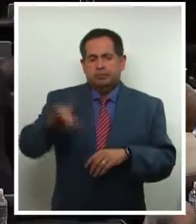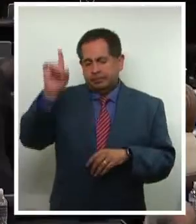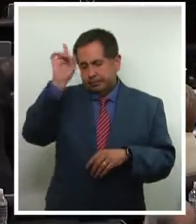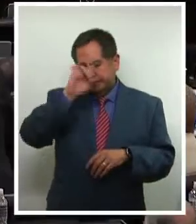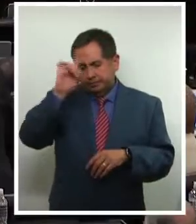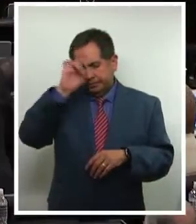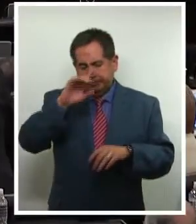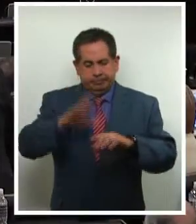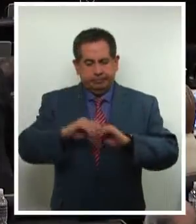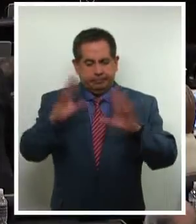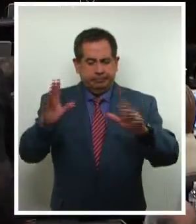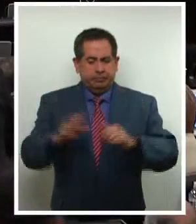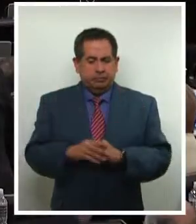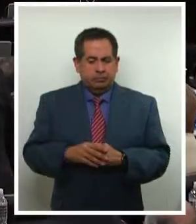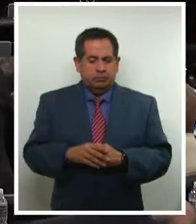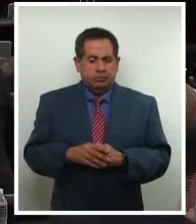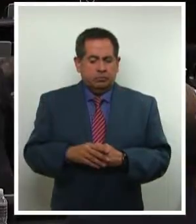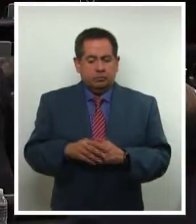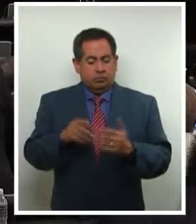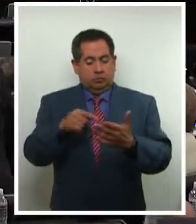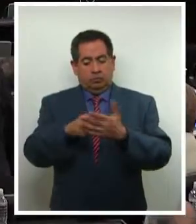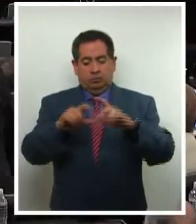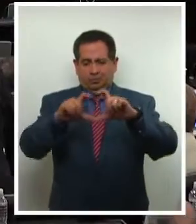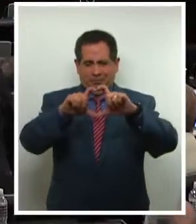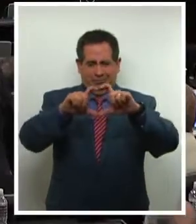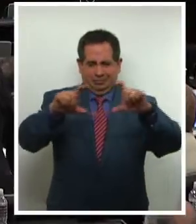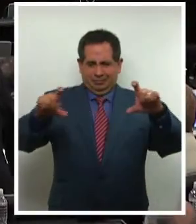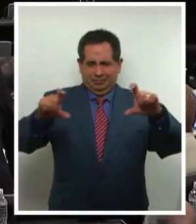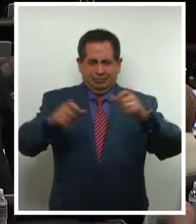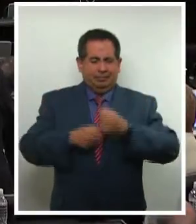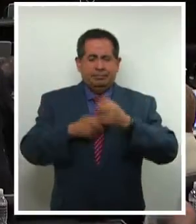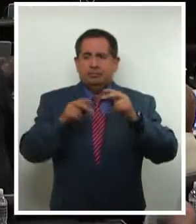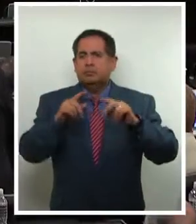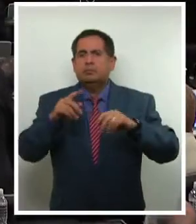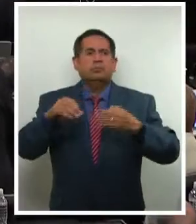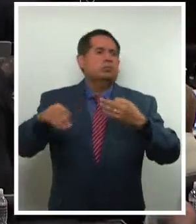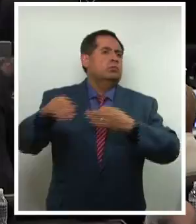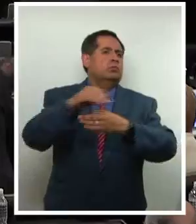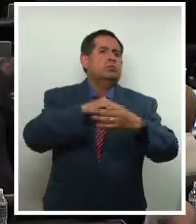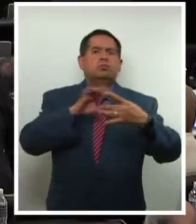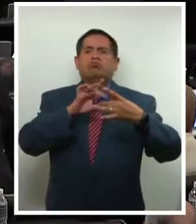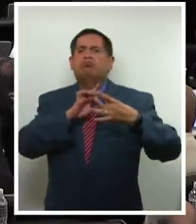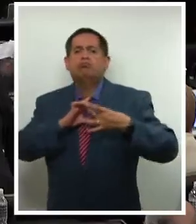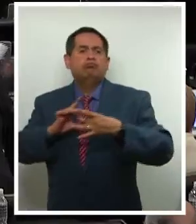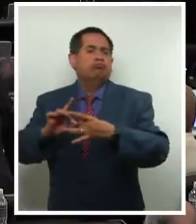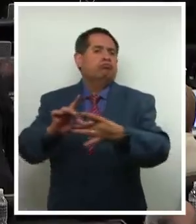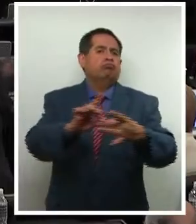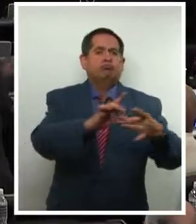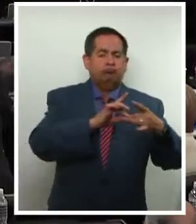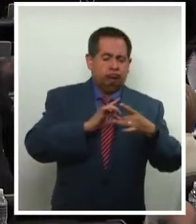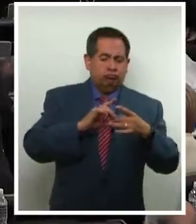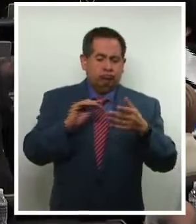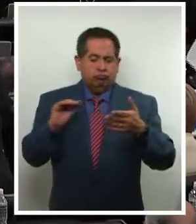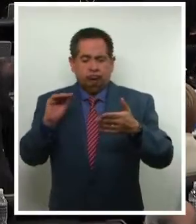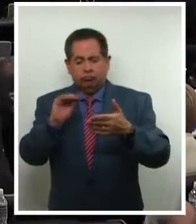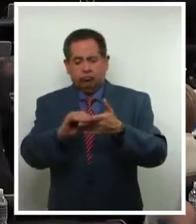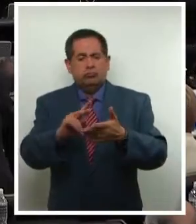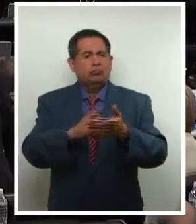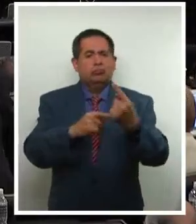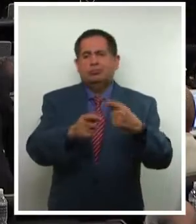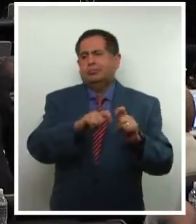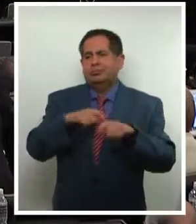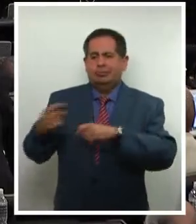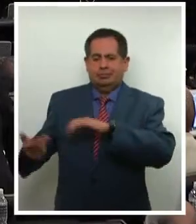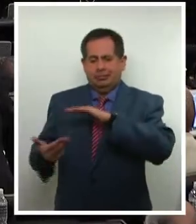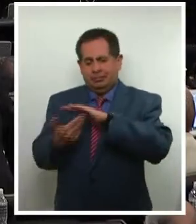es que, tratándose de un texto que exprese la unidad de todos los aquí presentes, se regrese a la mesa